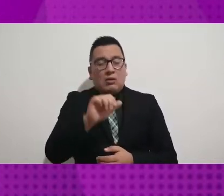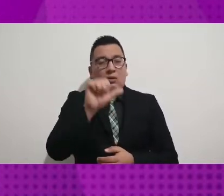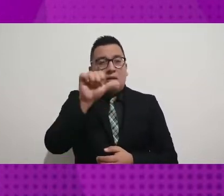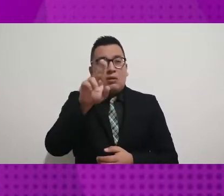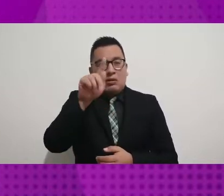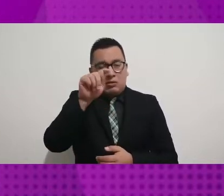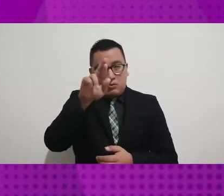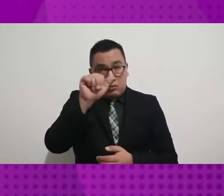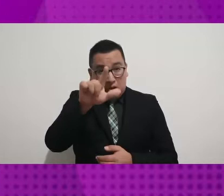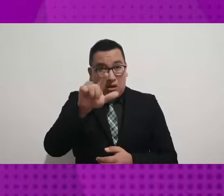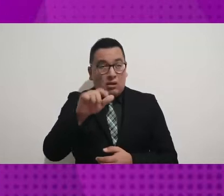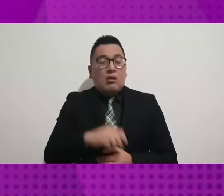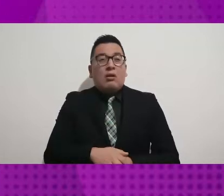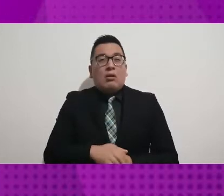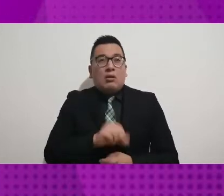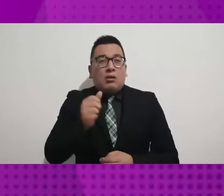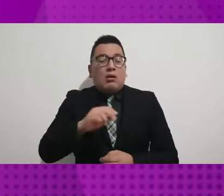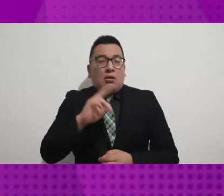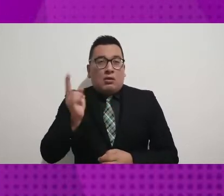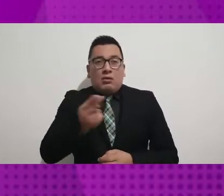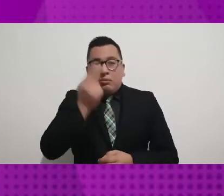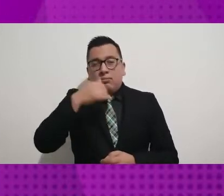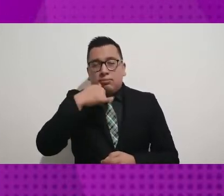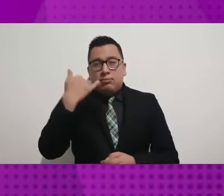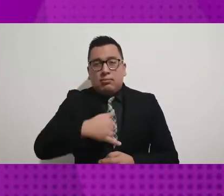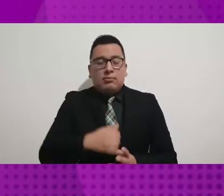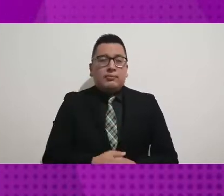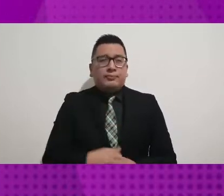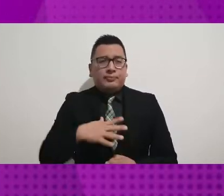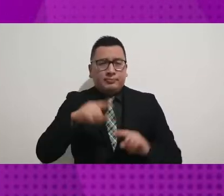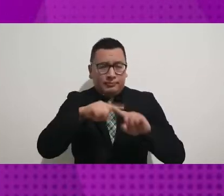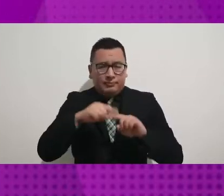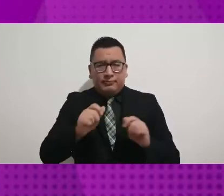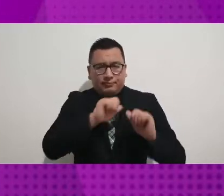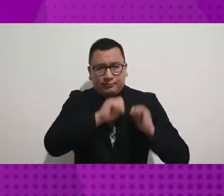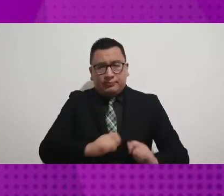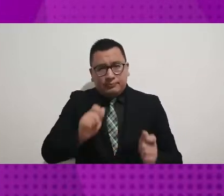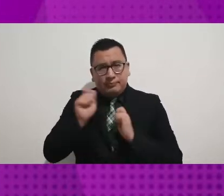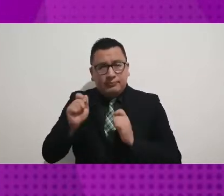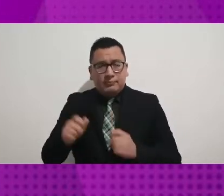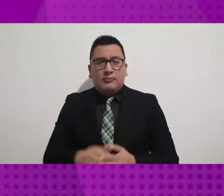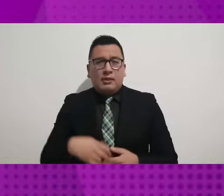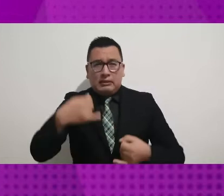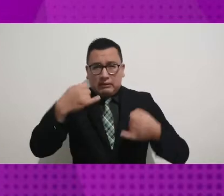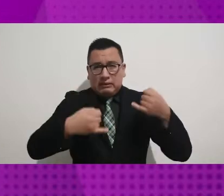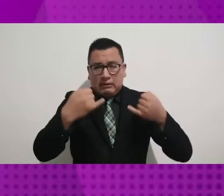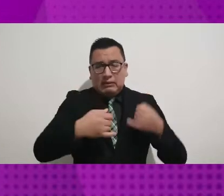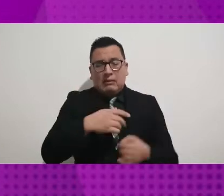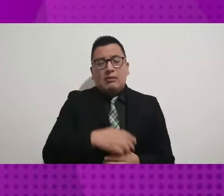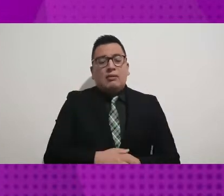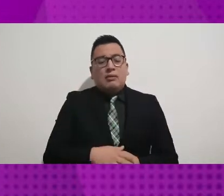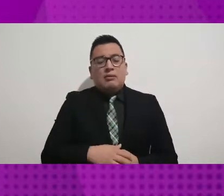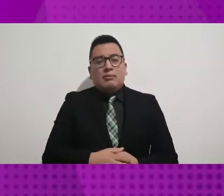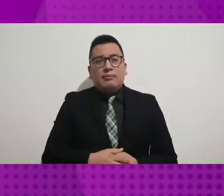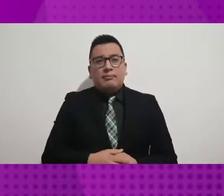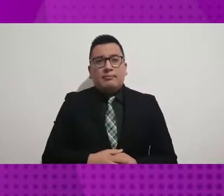Argentina y Justicia Constitucional por la Universidad de Pisa, Italia. Ha ocupado diversos cargos en el Tribunal Electoral del